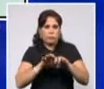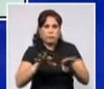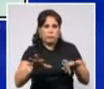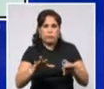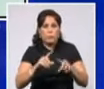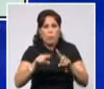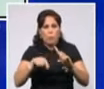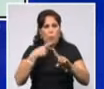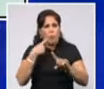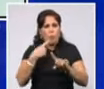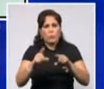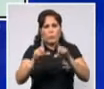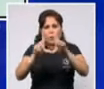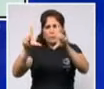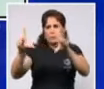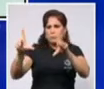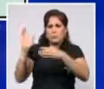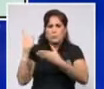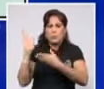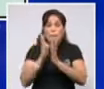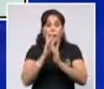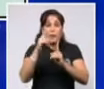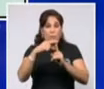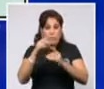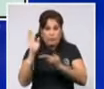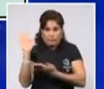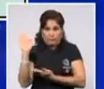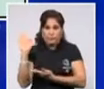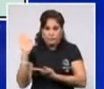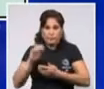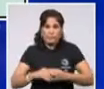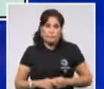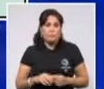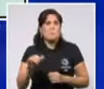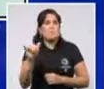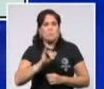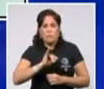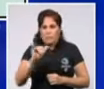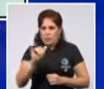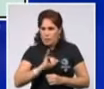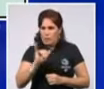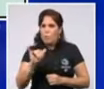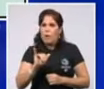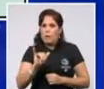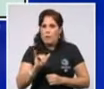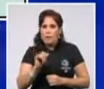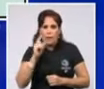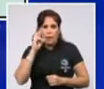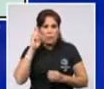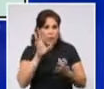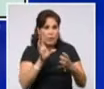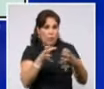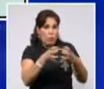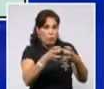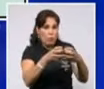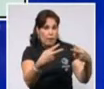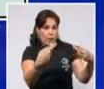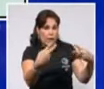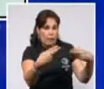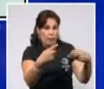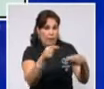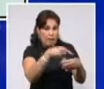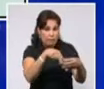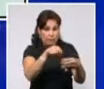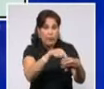Lilian. Este es Matanzas, que también a punto de partida del evento de Cárdenas, pues